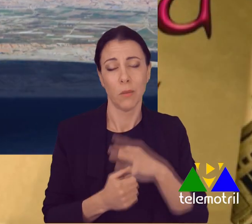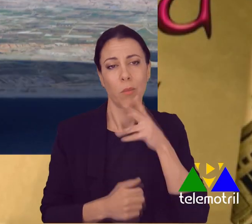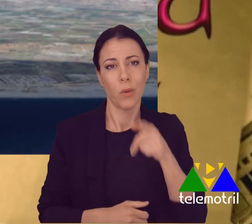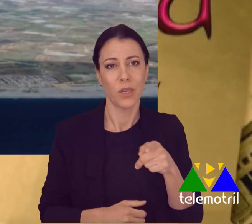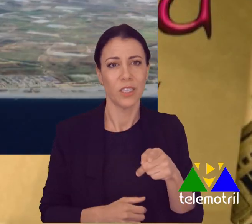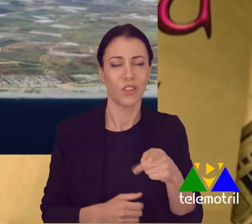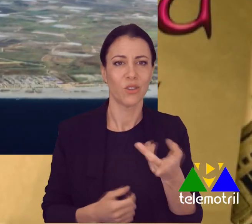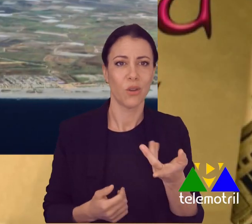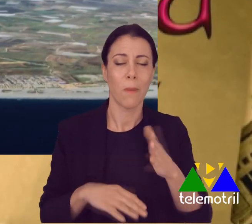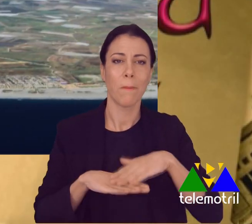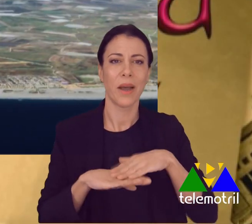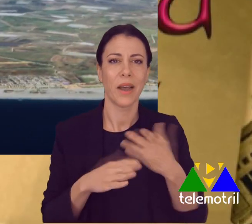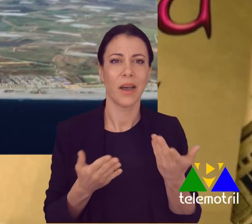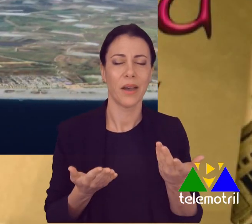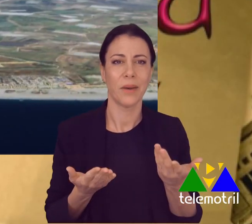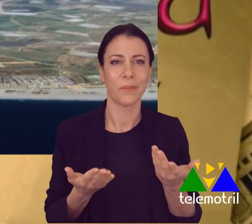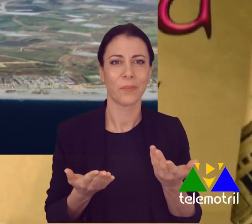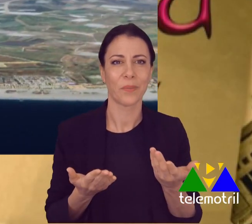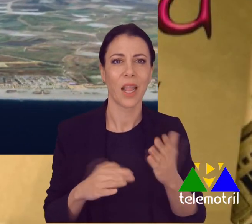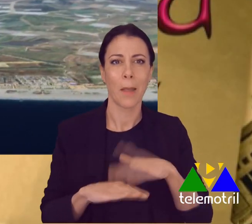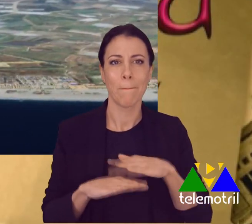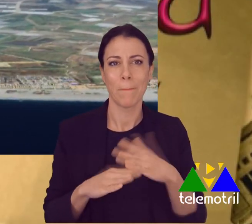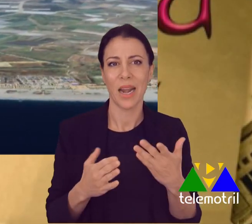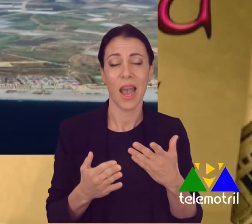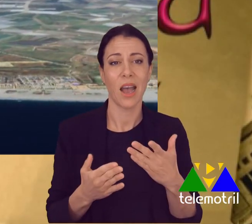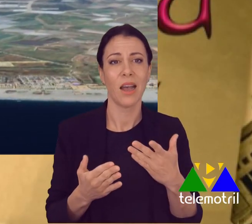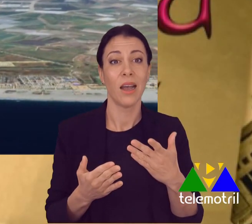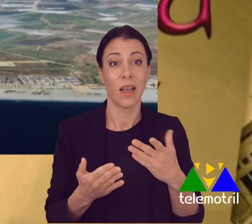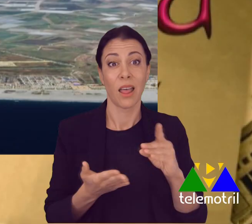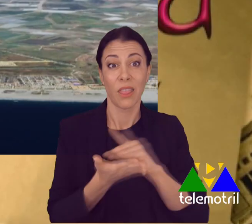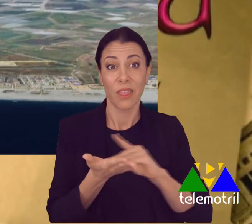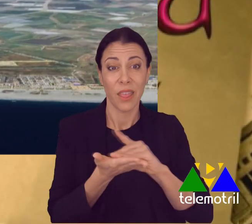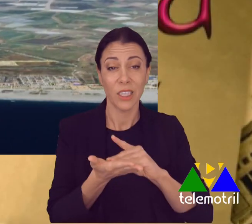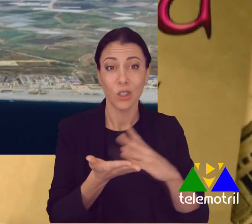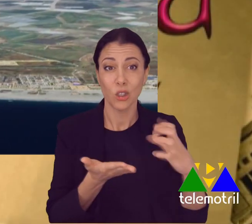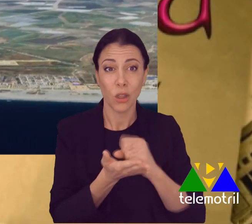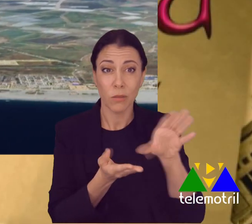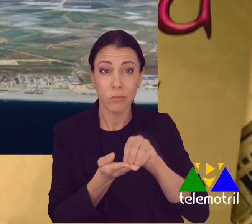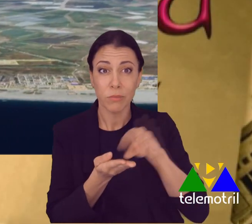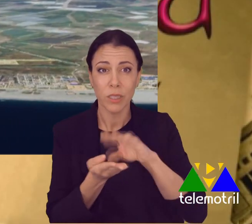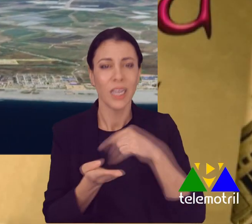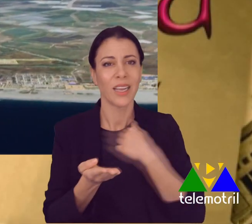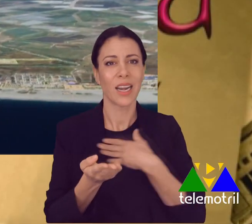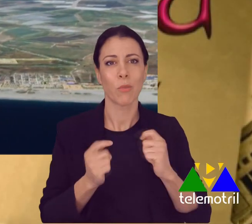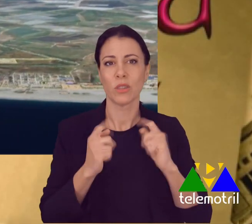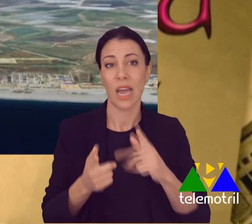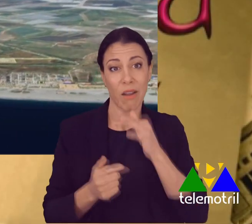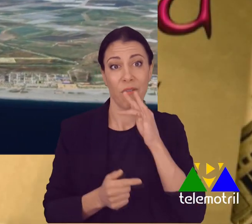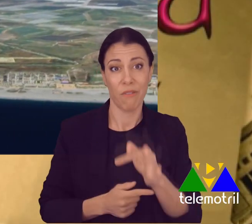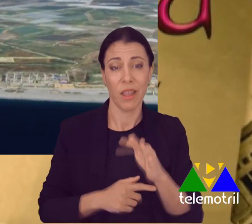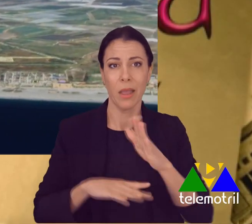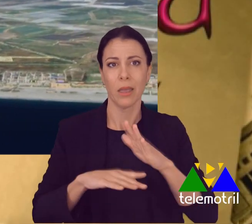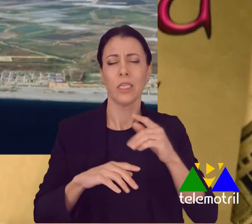pues, para fe, ¿no? De todos esos datos históricos que nosotros al fin y al cabo vamos sacando y